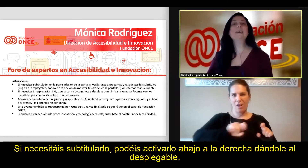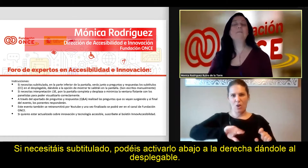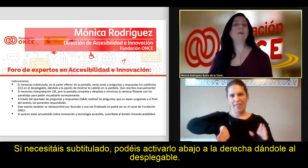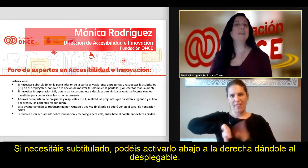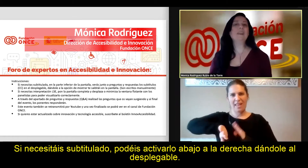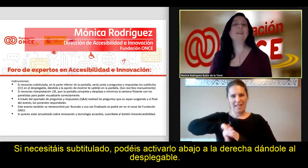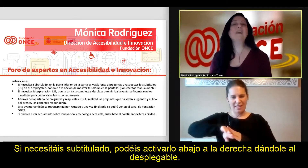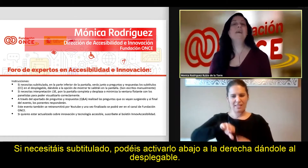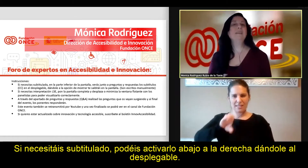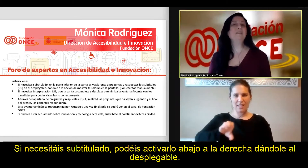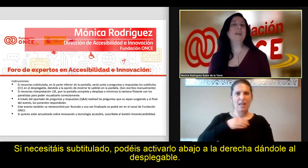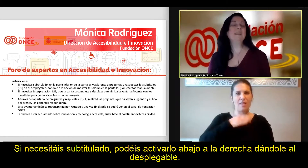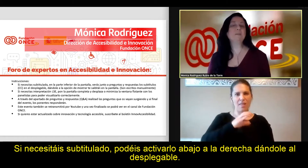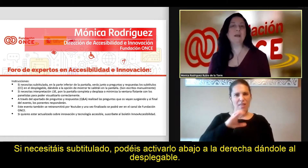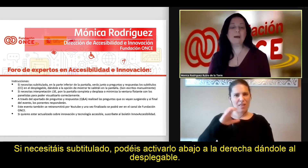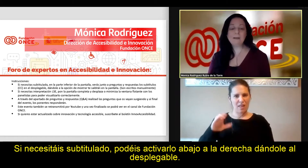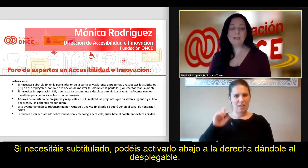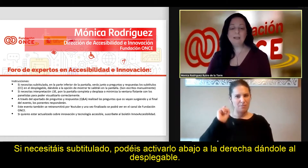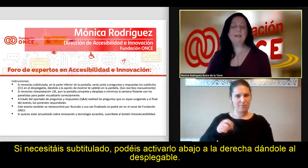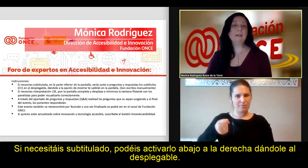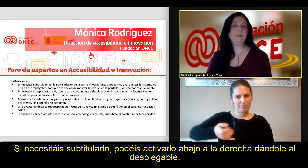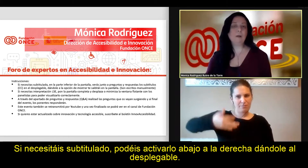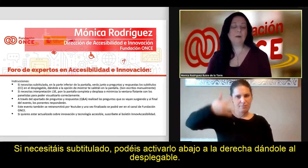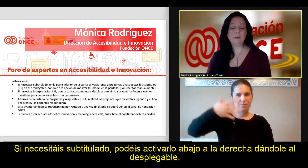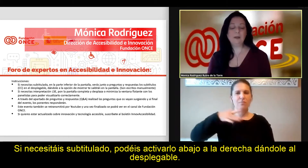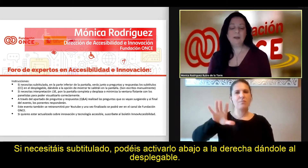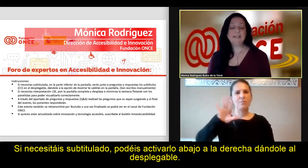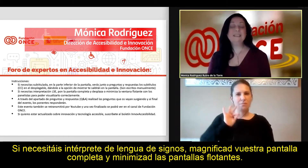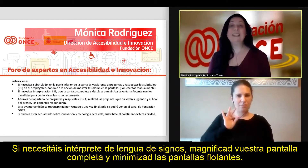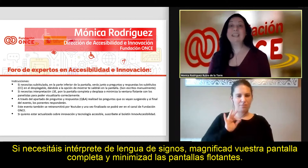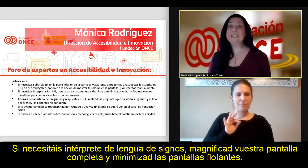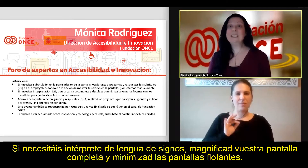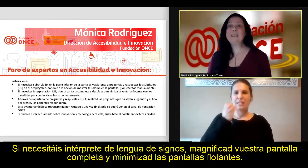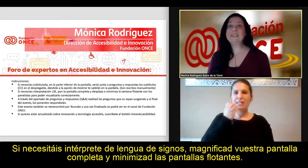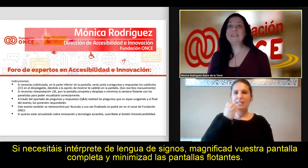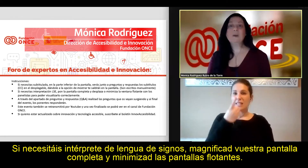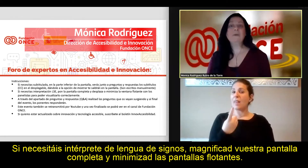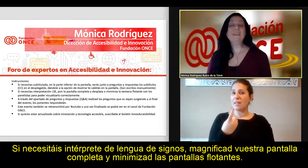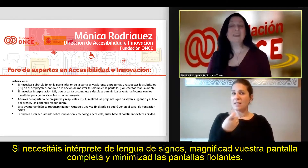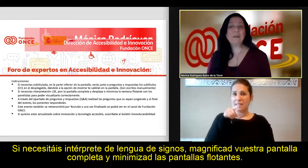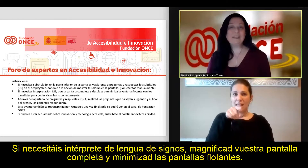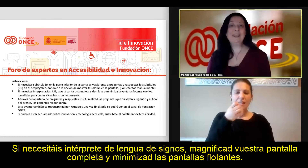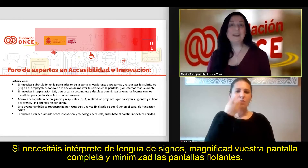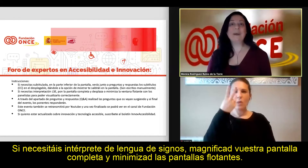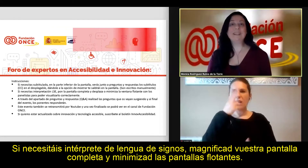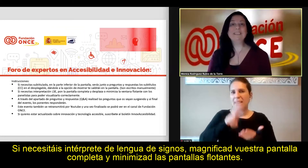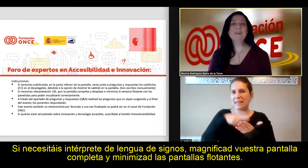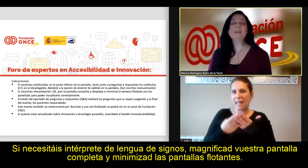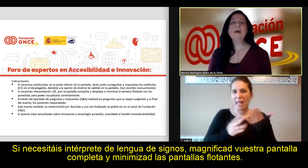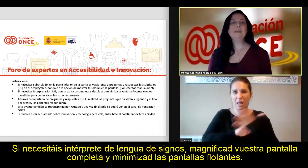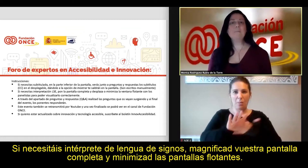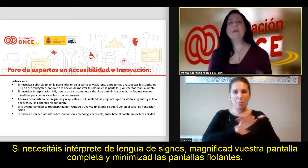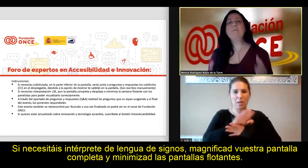derecha, pone CCC, dándole al desplegable y eligiendo la opción. Si necesitáis un intérprete de lengua de